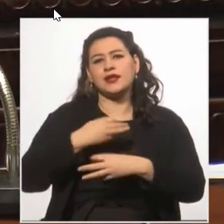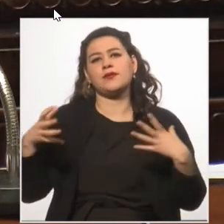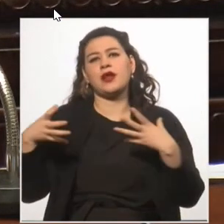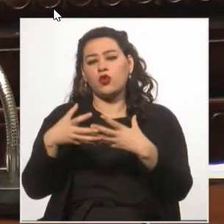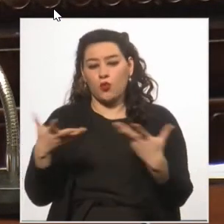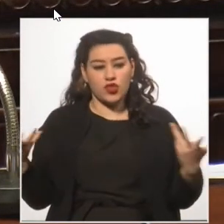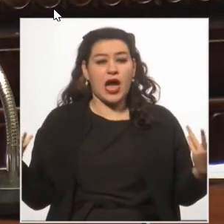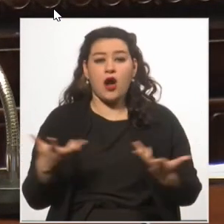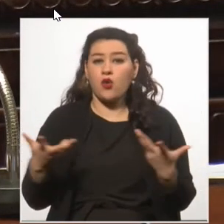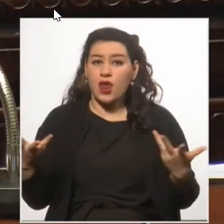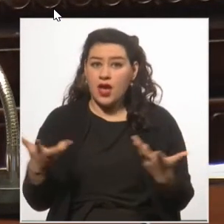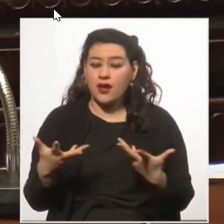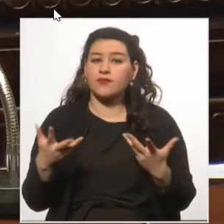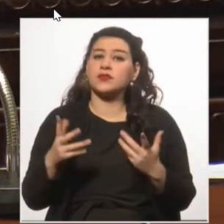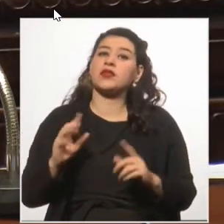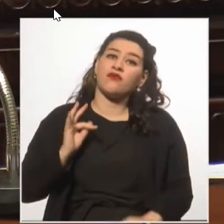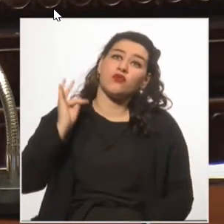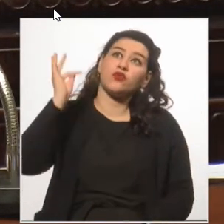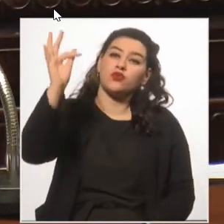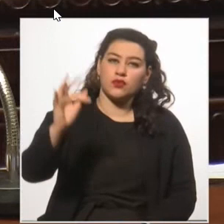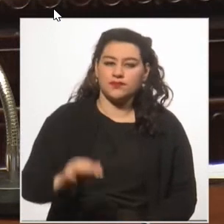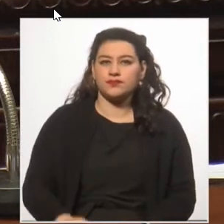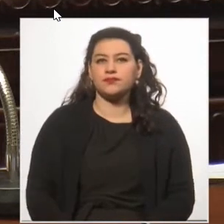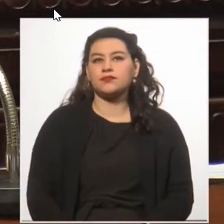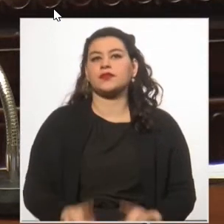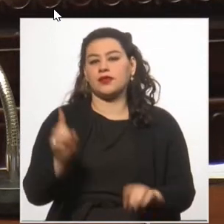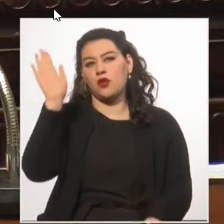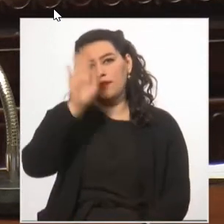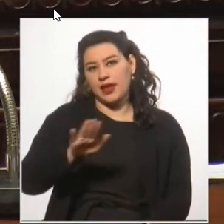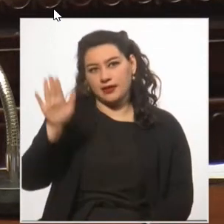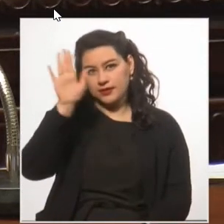generaciones presentes y la del porvenir. Hasta ahí el homenaje.